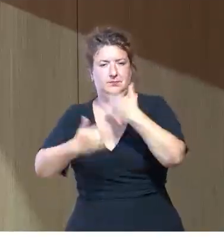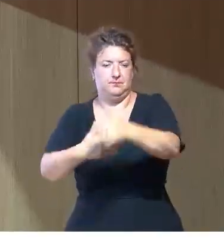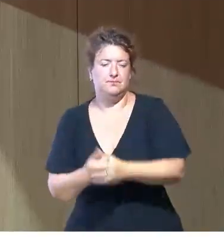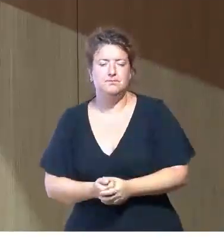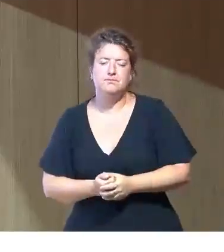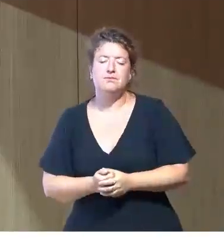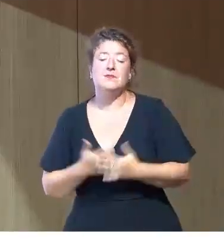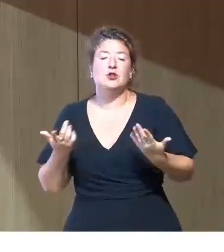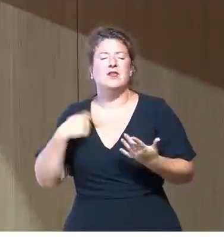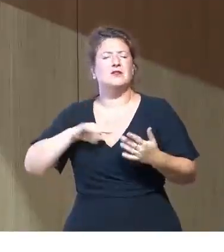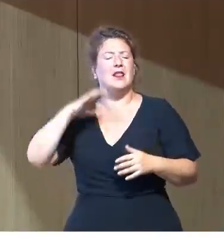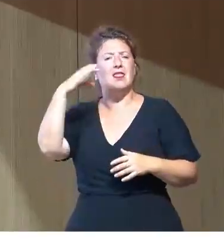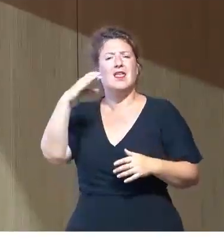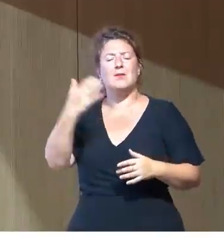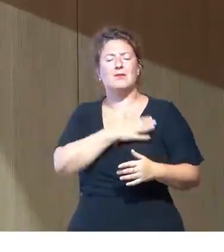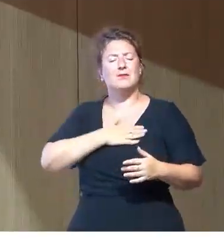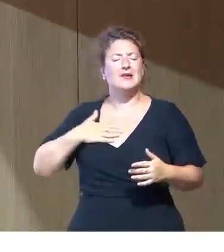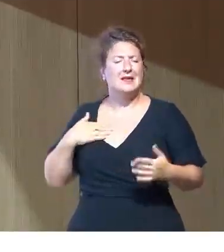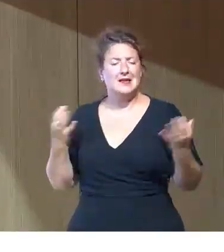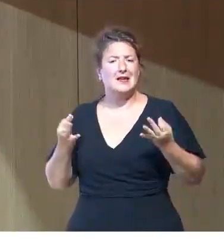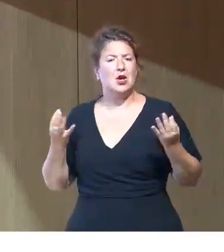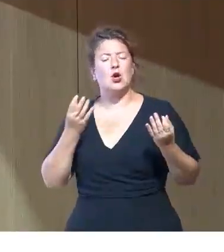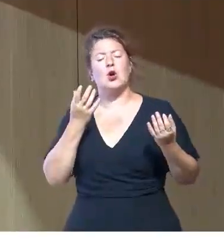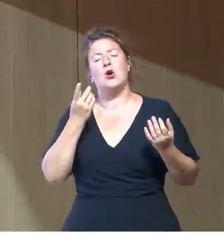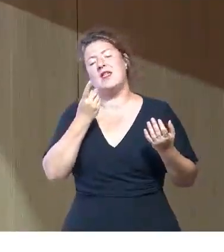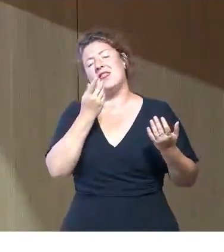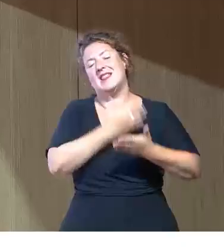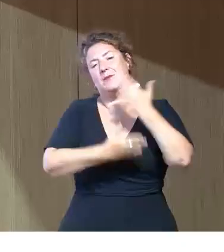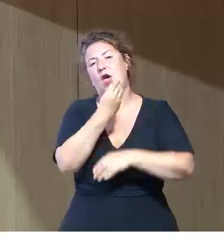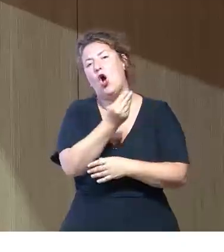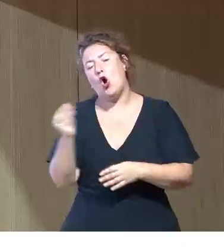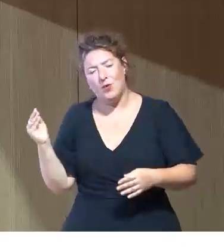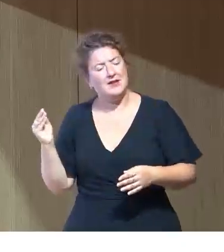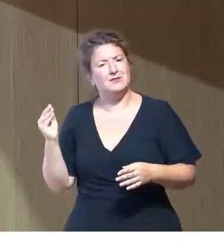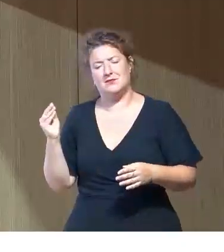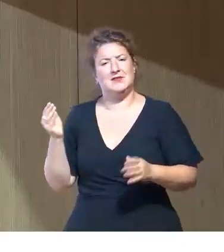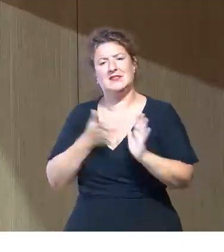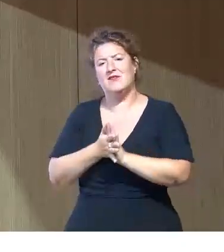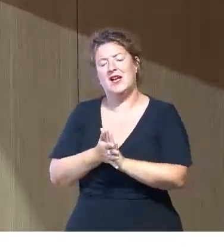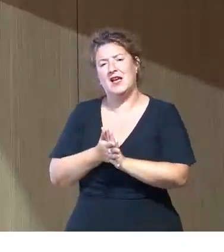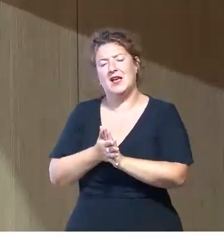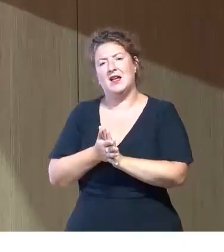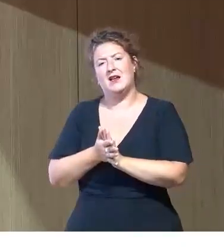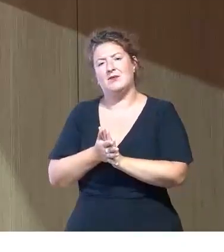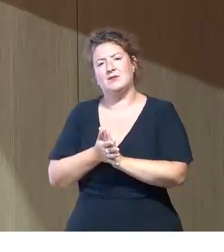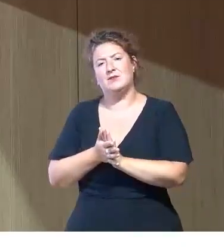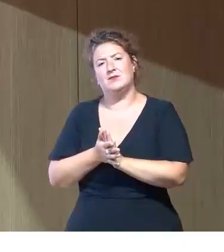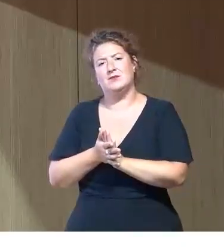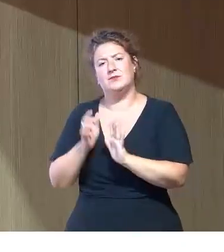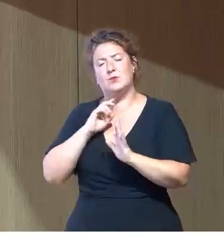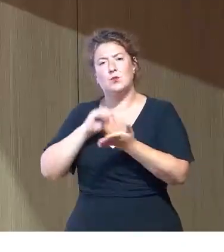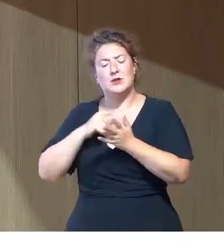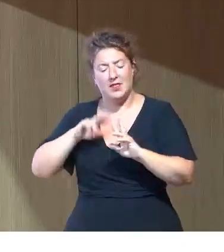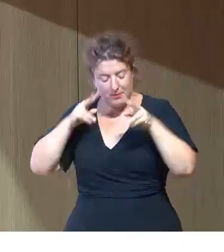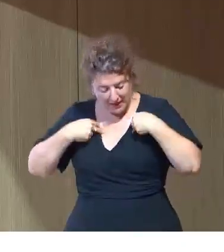es que mostrarle a las personas a los jóvenes con discapacidad que nuestra discapacidad nos permite ver de qué somos capaces